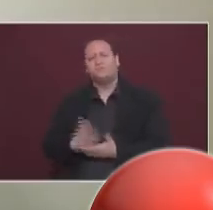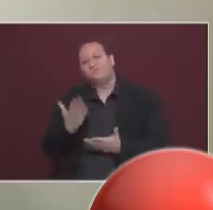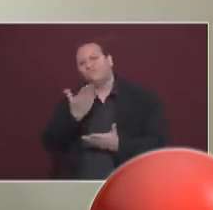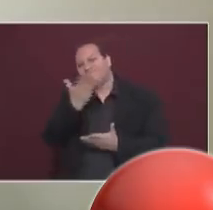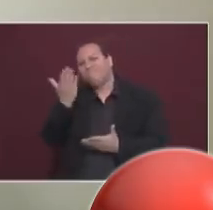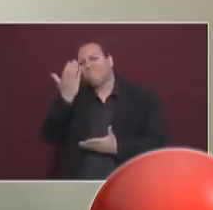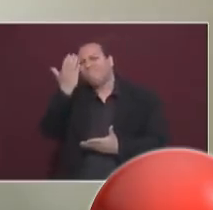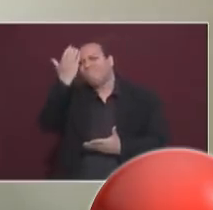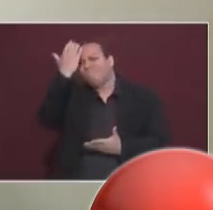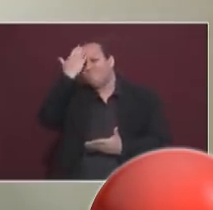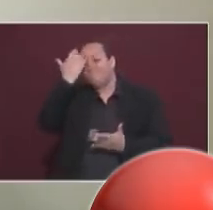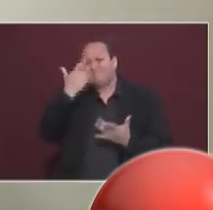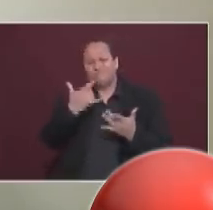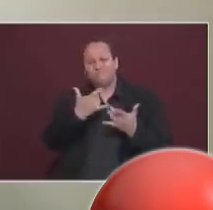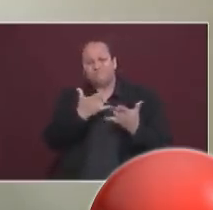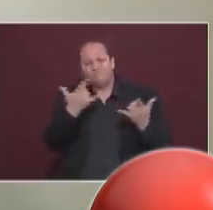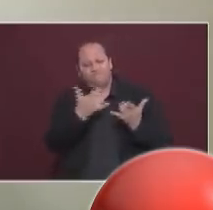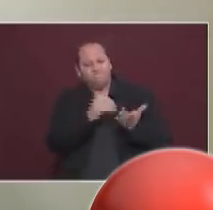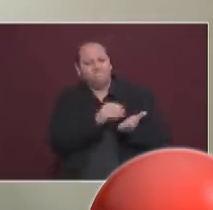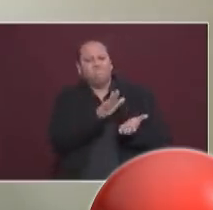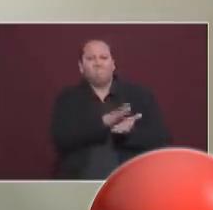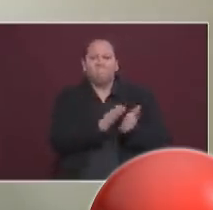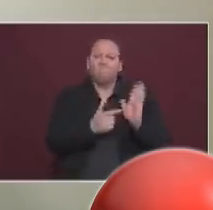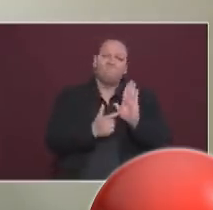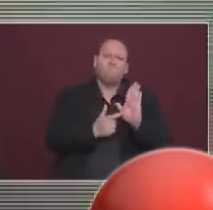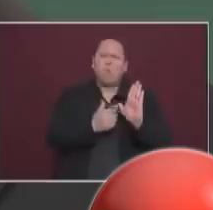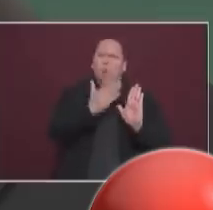conocidos de dominio público,